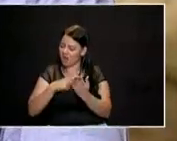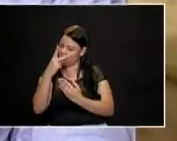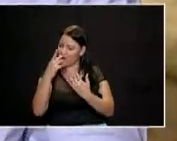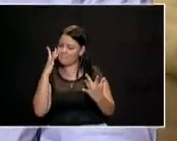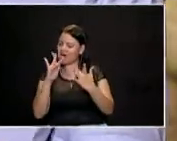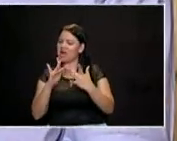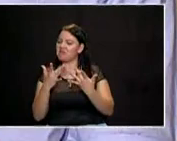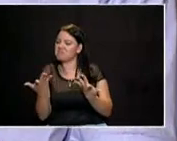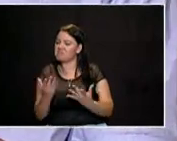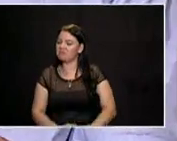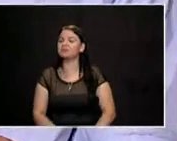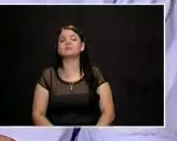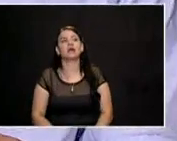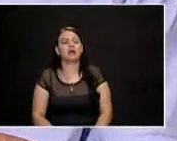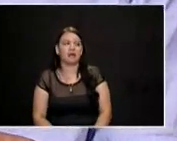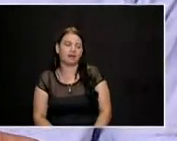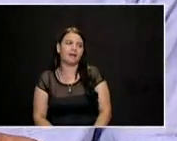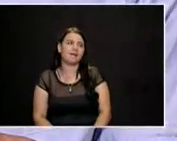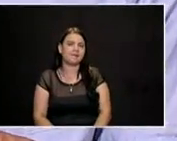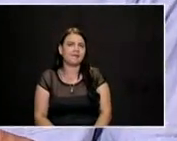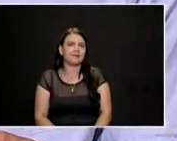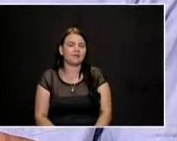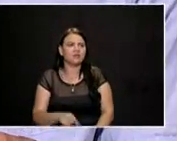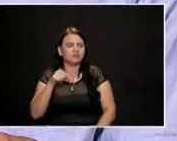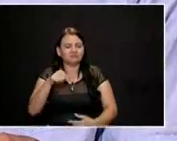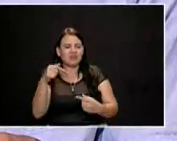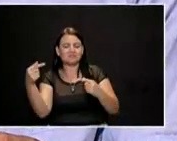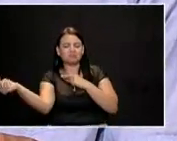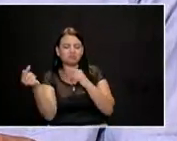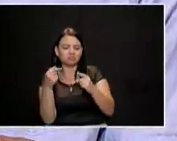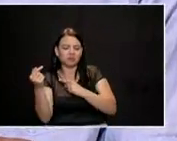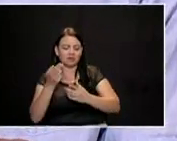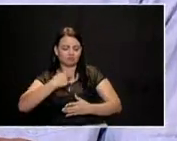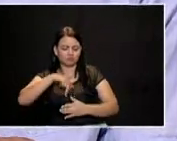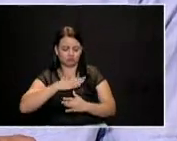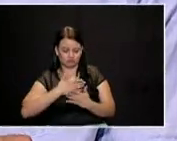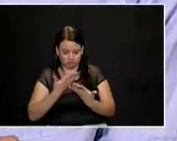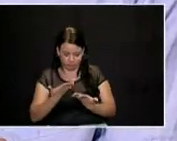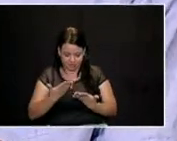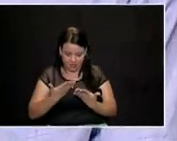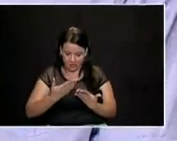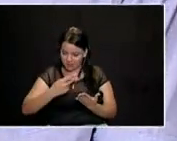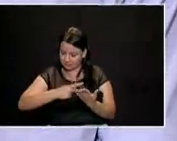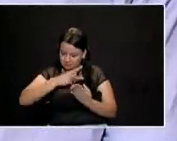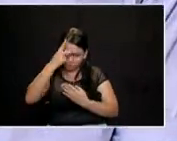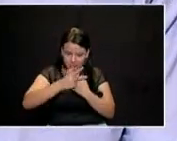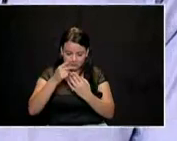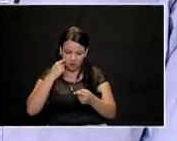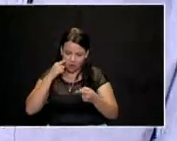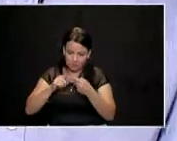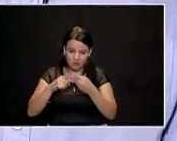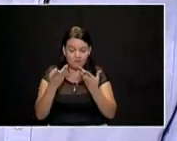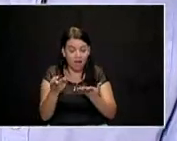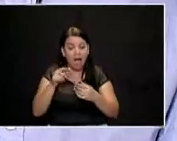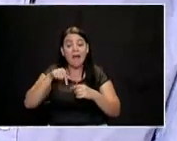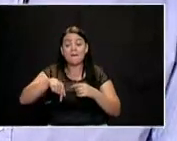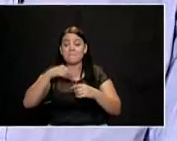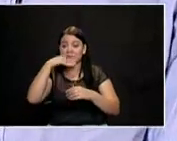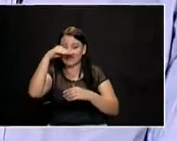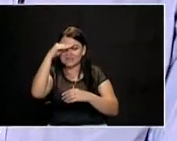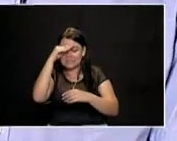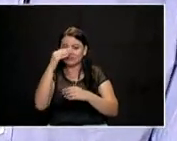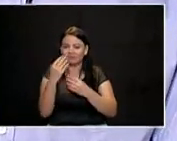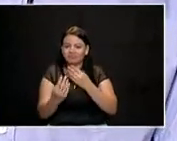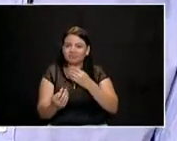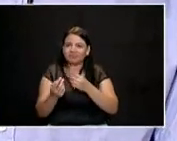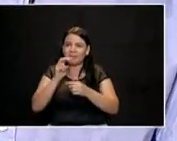En los debates hemos planteado un proyecto que es común. Nosotros hemos planteado Medellín 24/7, que es un